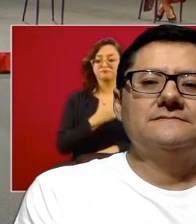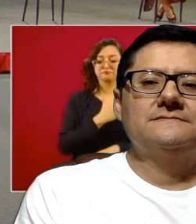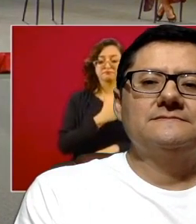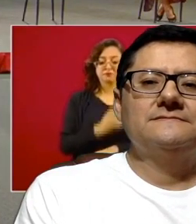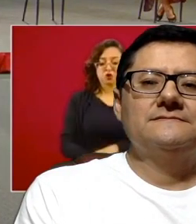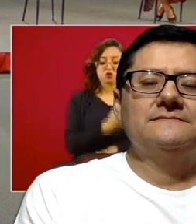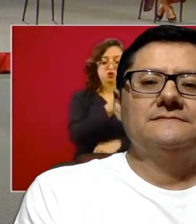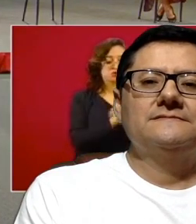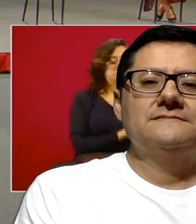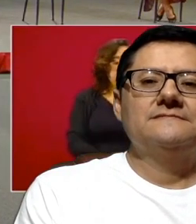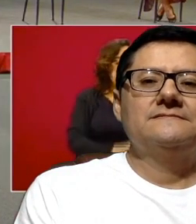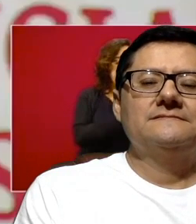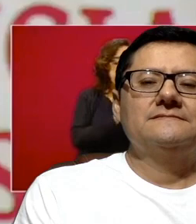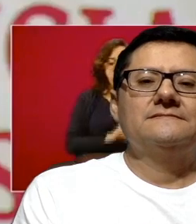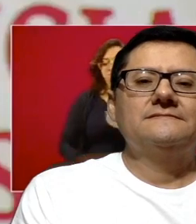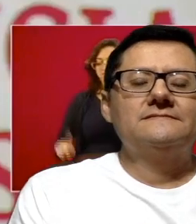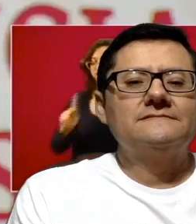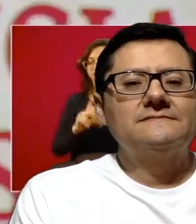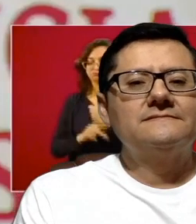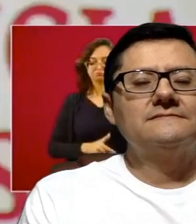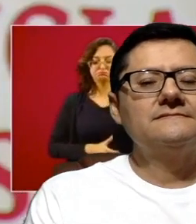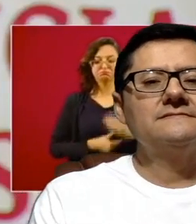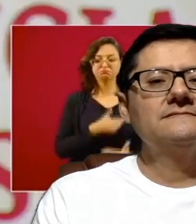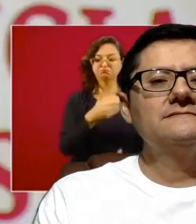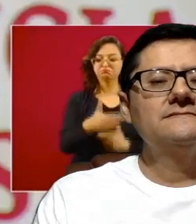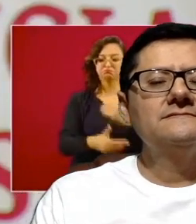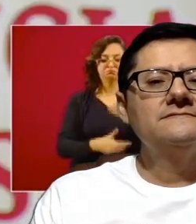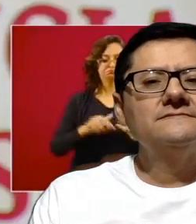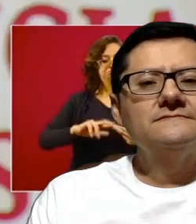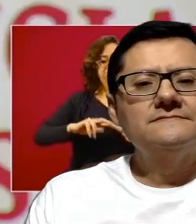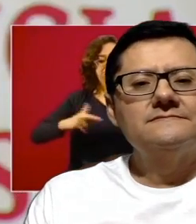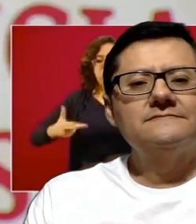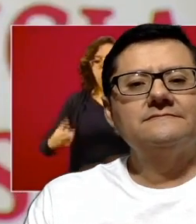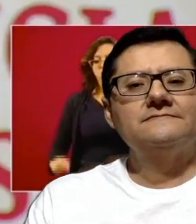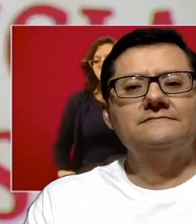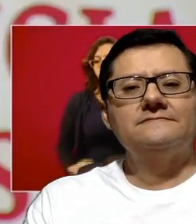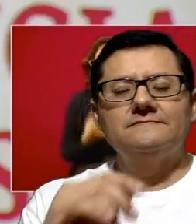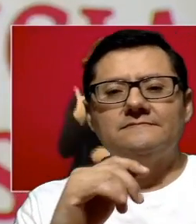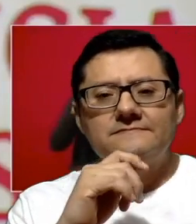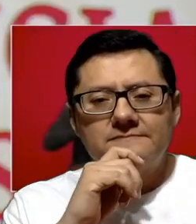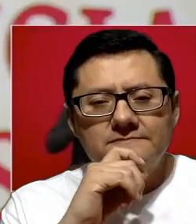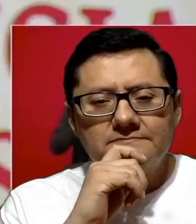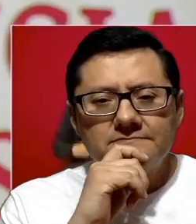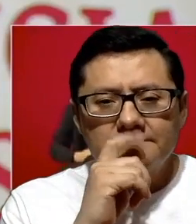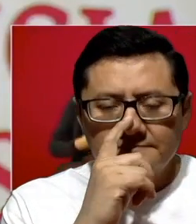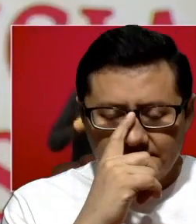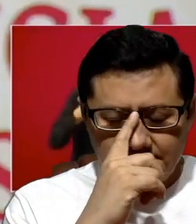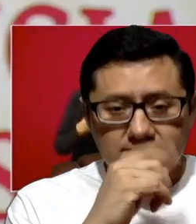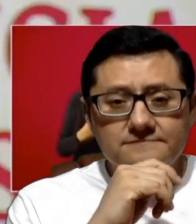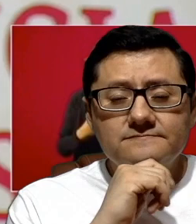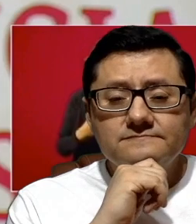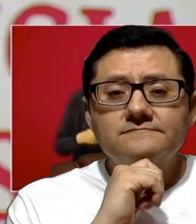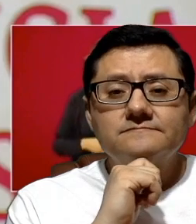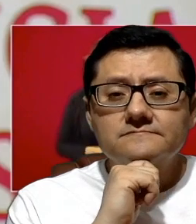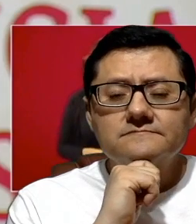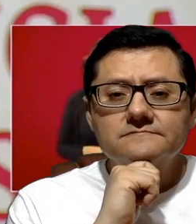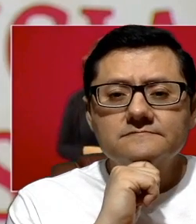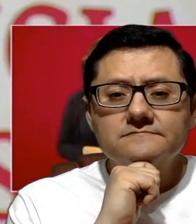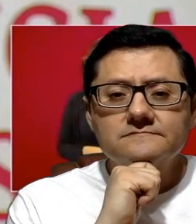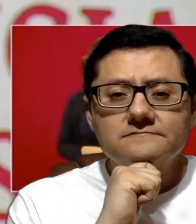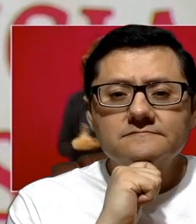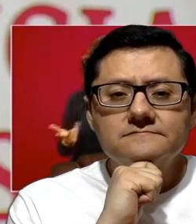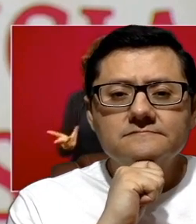países han logrado hacia una relación renovada y fortalecida, preparada para enfrentar los